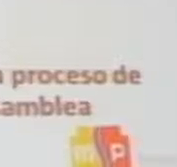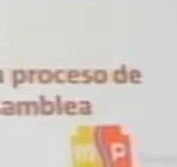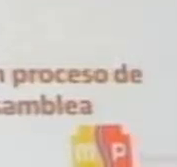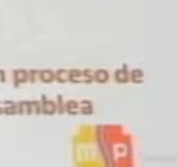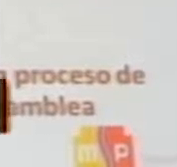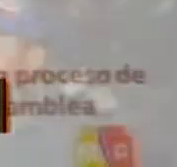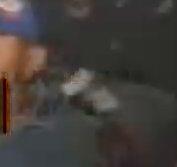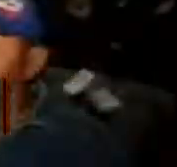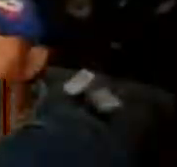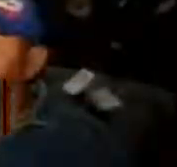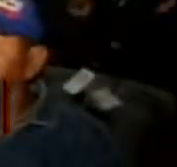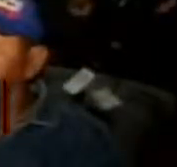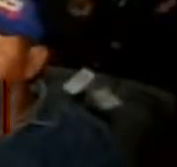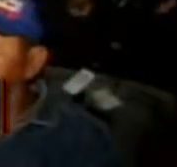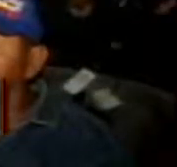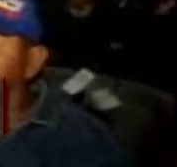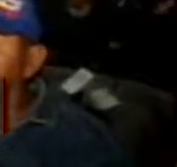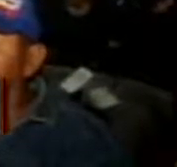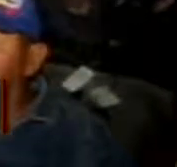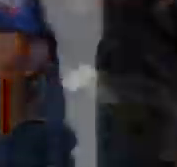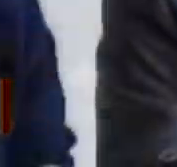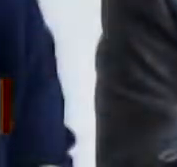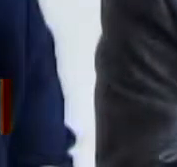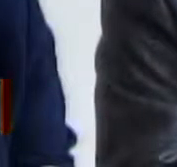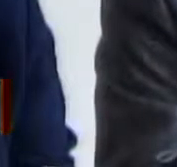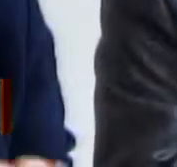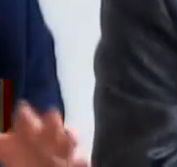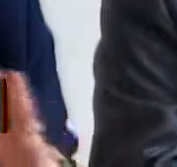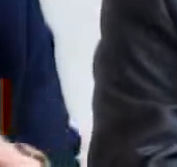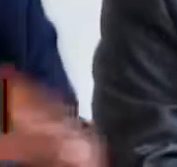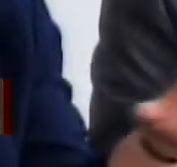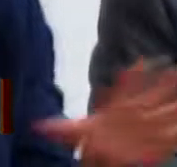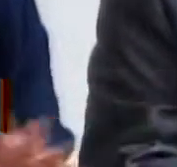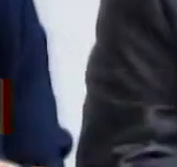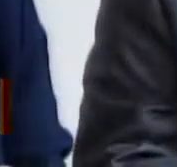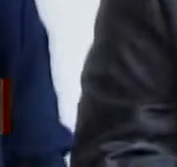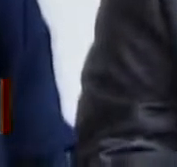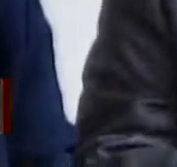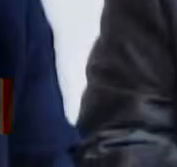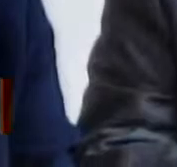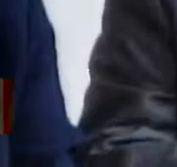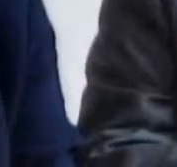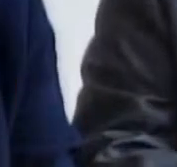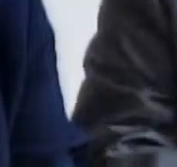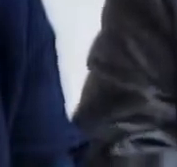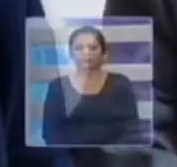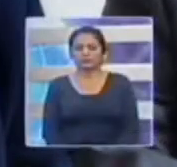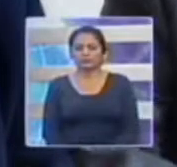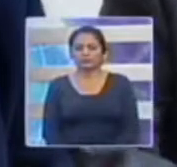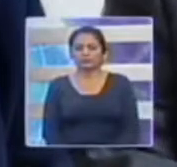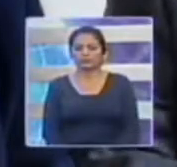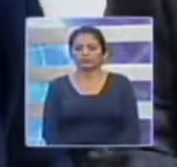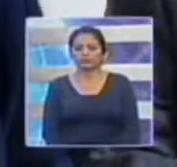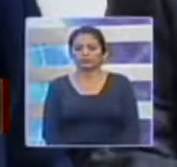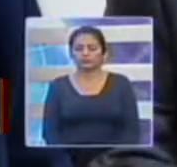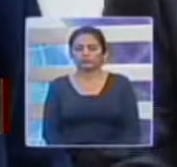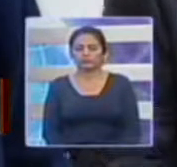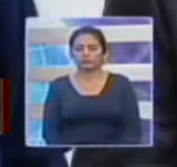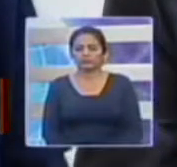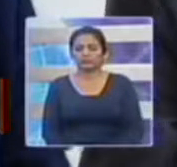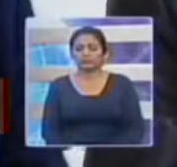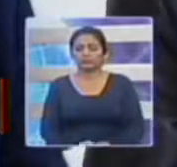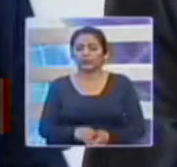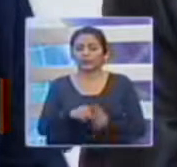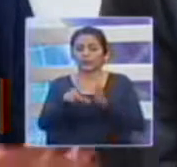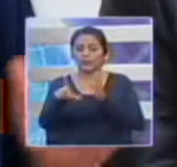artículos, que recoge 43 leyes dispersas. Hay muchas leyes que están dispersas en cuanto a la salud de la mujer, a la